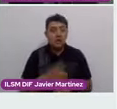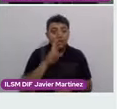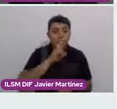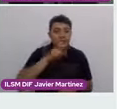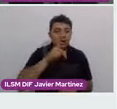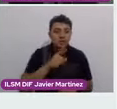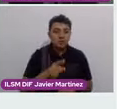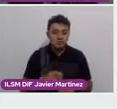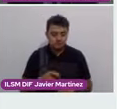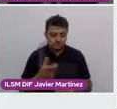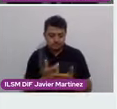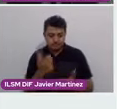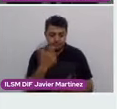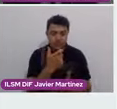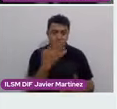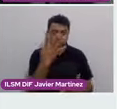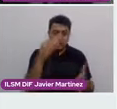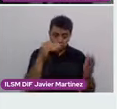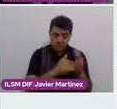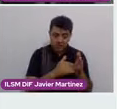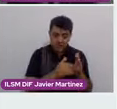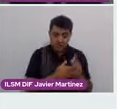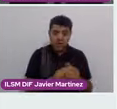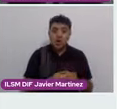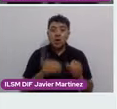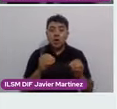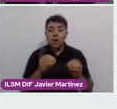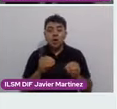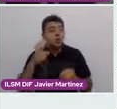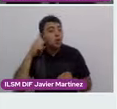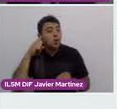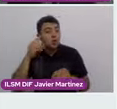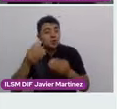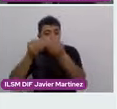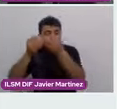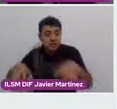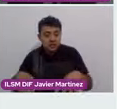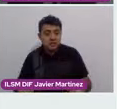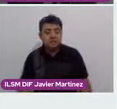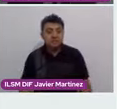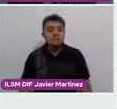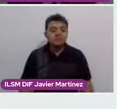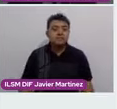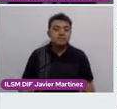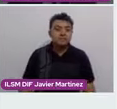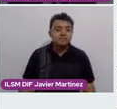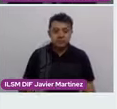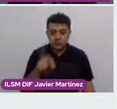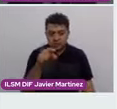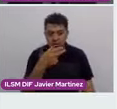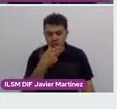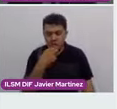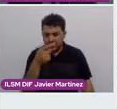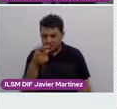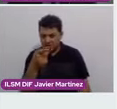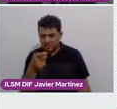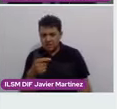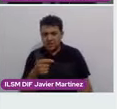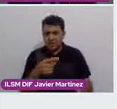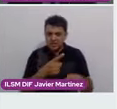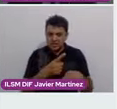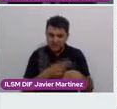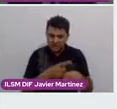Aquí se descubrió a tiempo y todavía este paciente pudo ser candidato a radiocirugía, ¿sí? En otras condiciones, pues